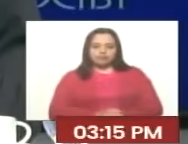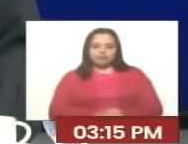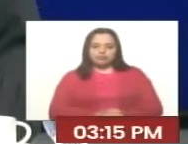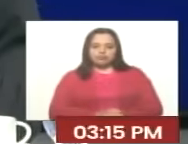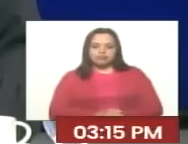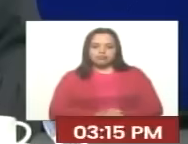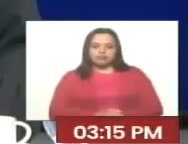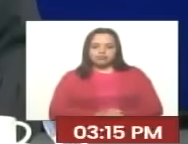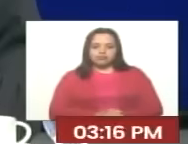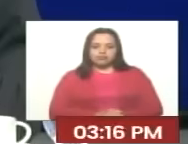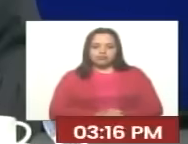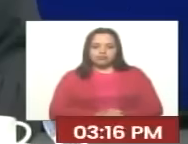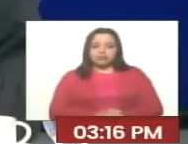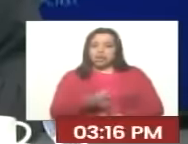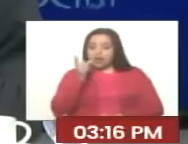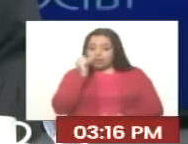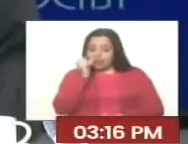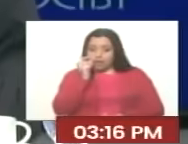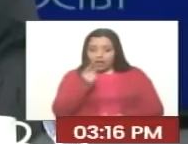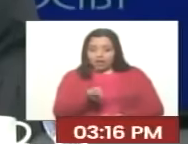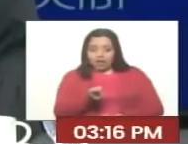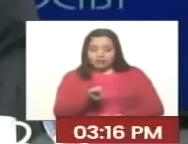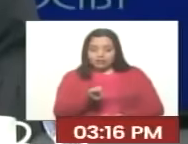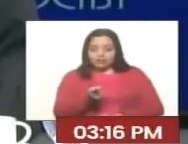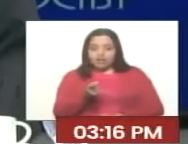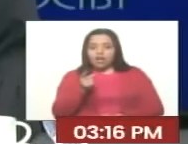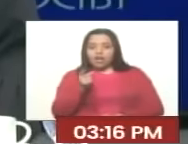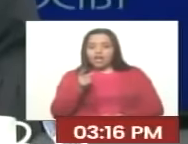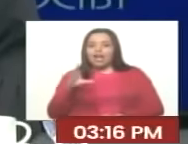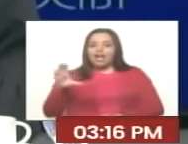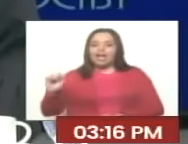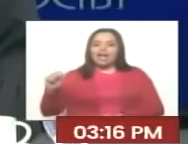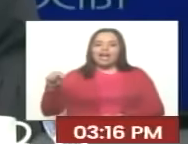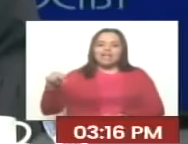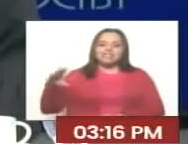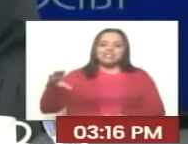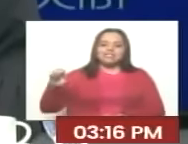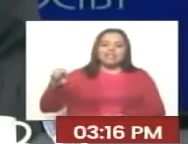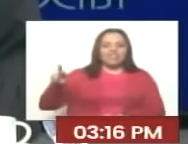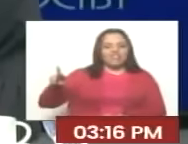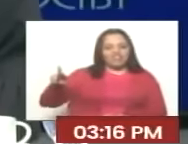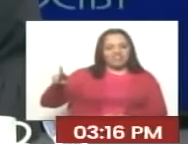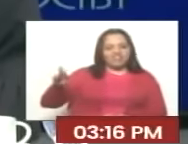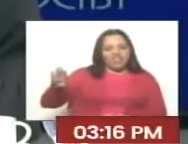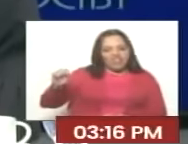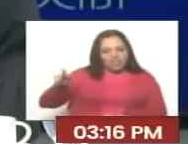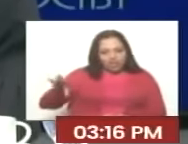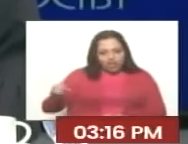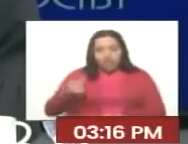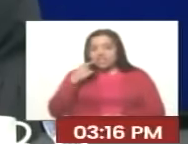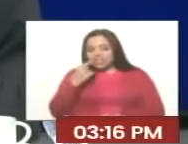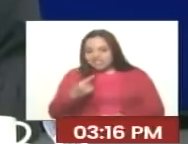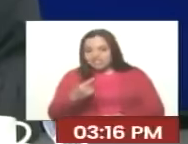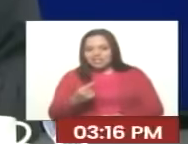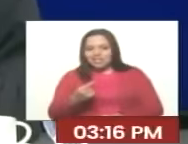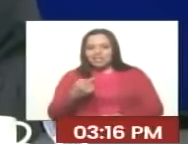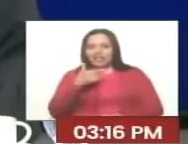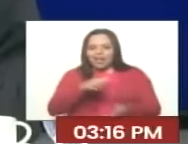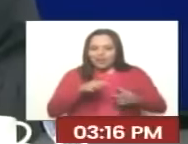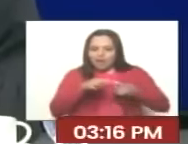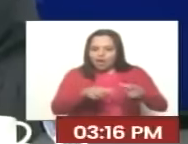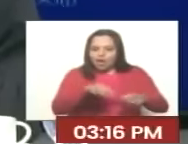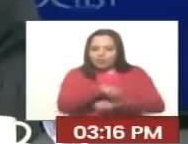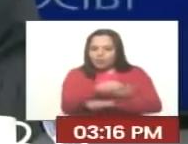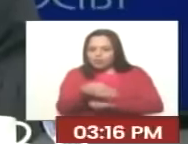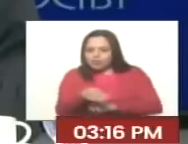Cuando el papá de Cancerbero, José, se entera de que él registró la